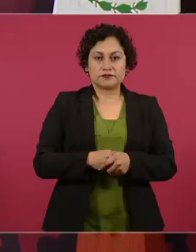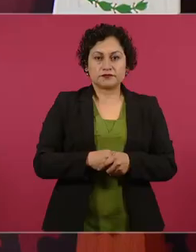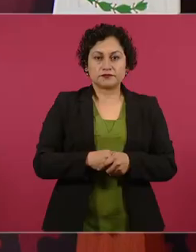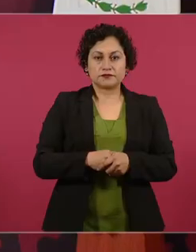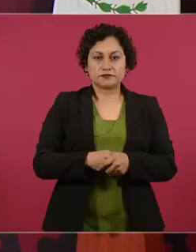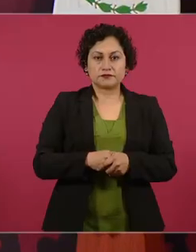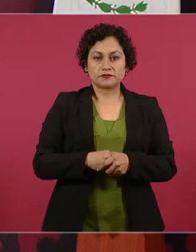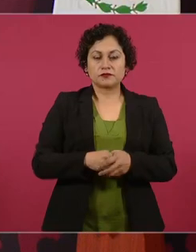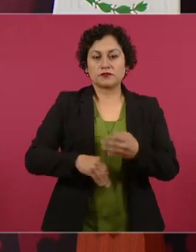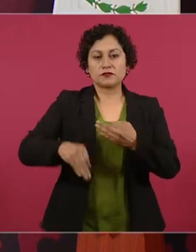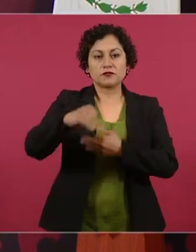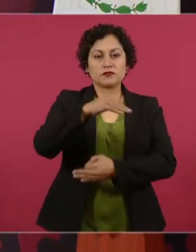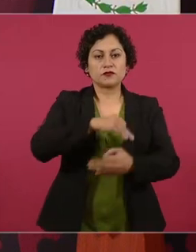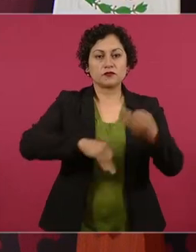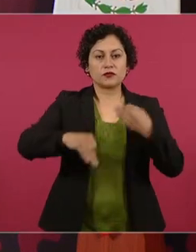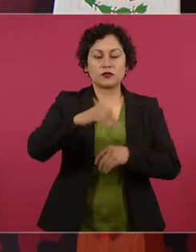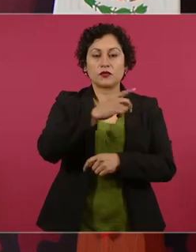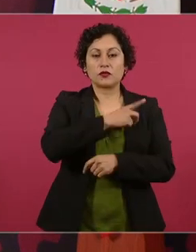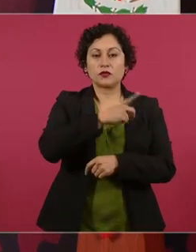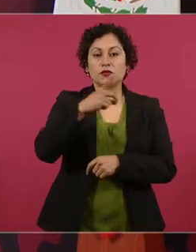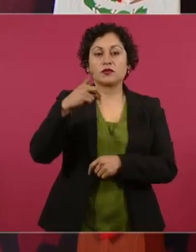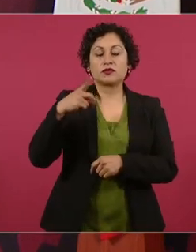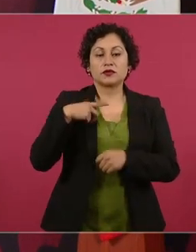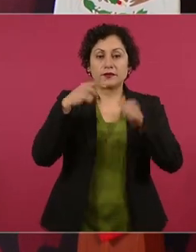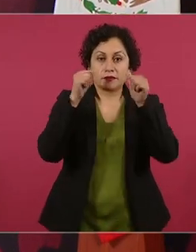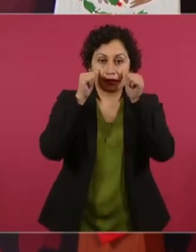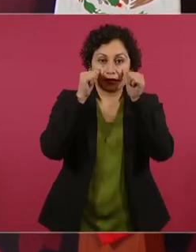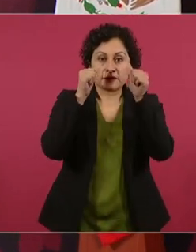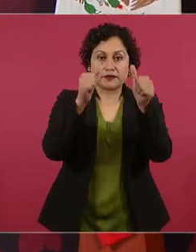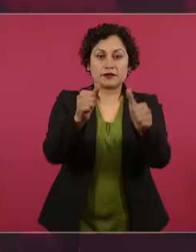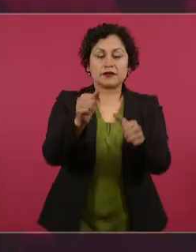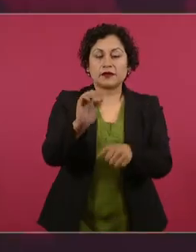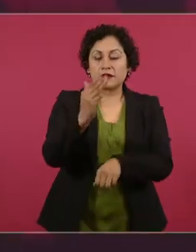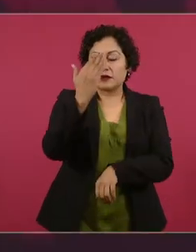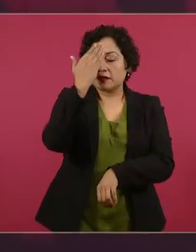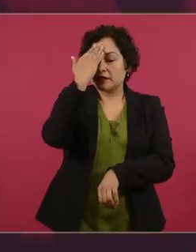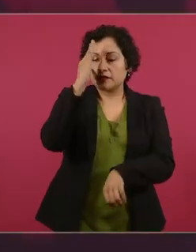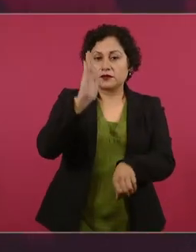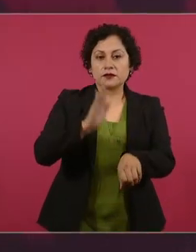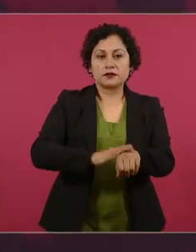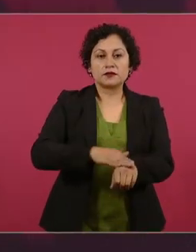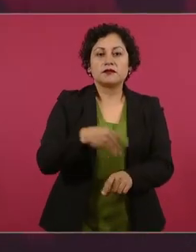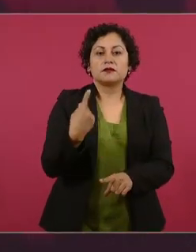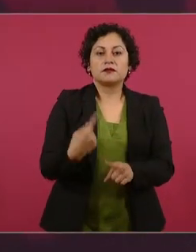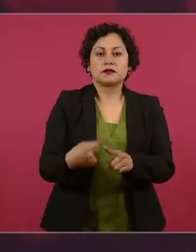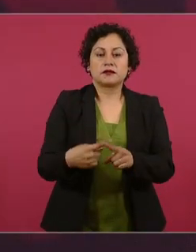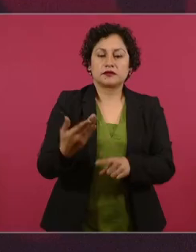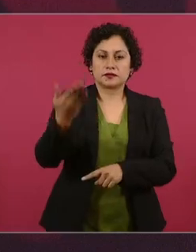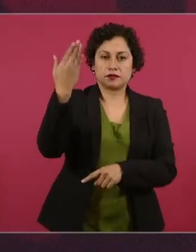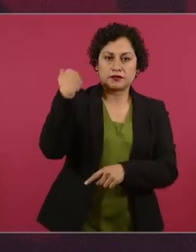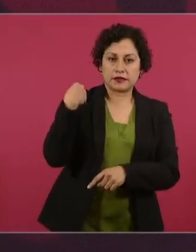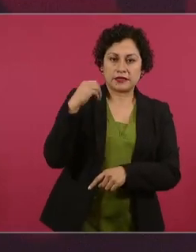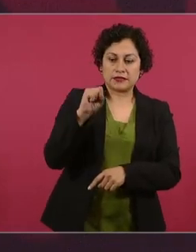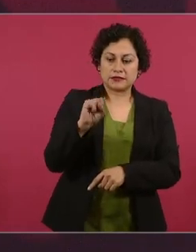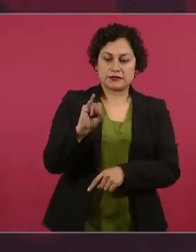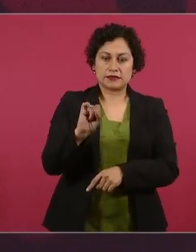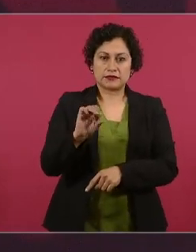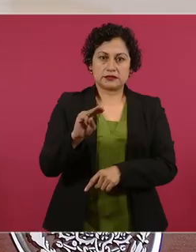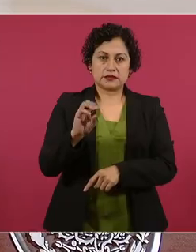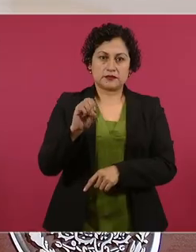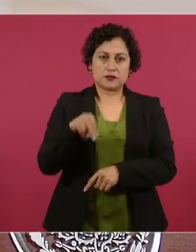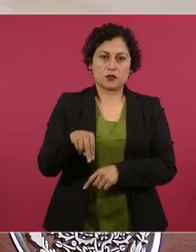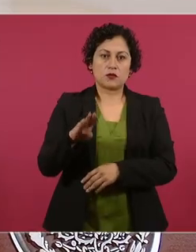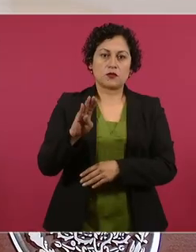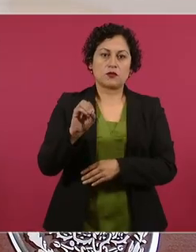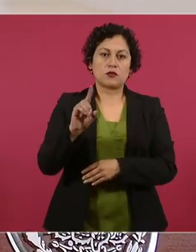lo del libertador de Simón Bolívar, que era hijo de una familia acomodada